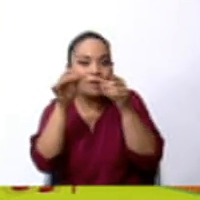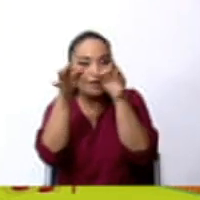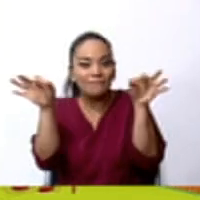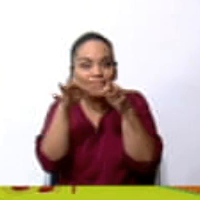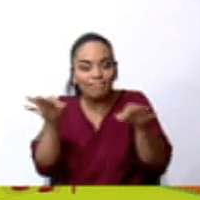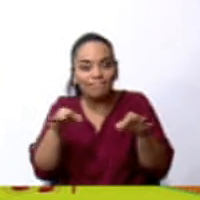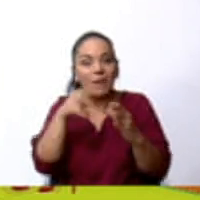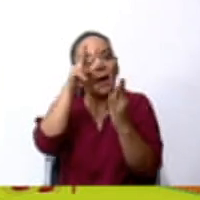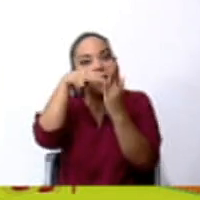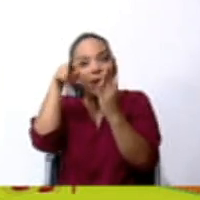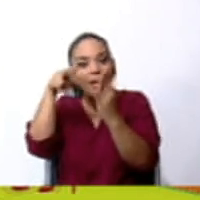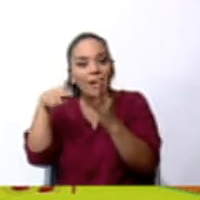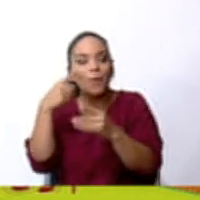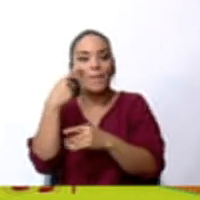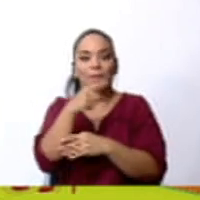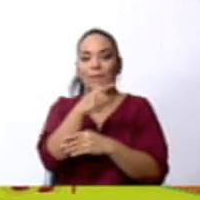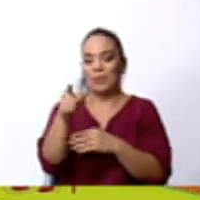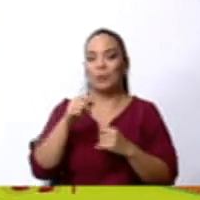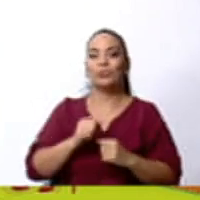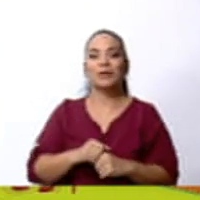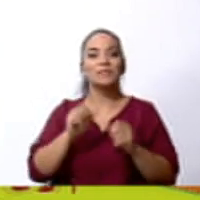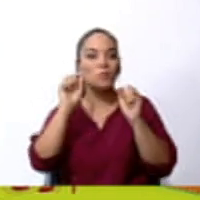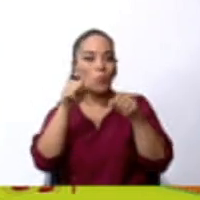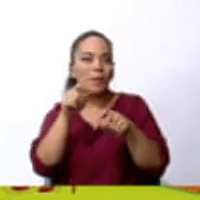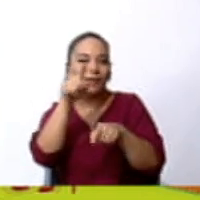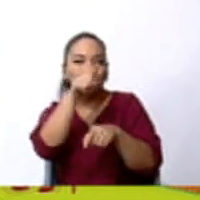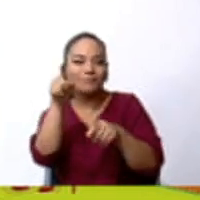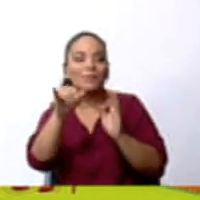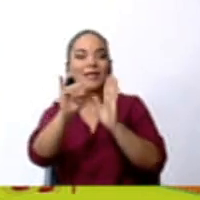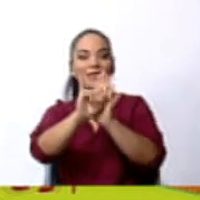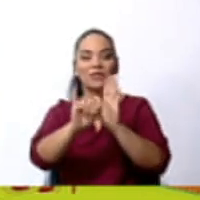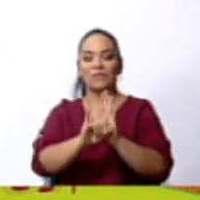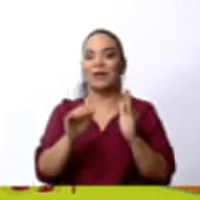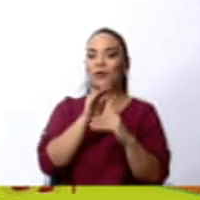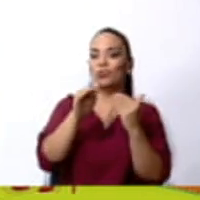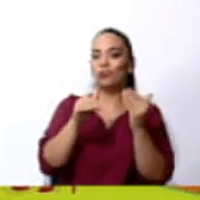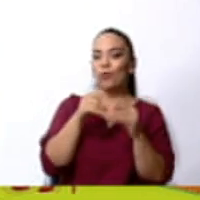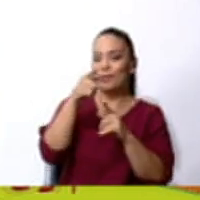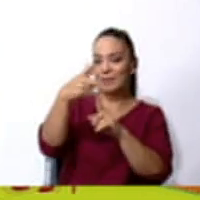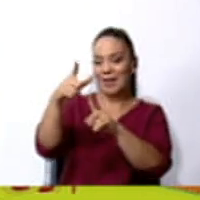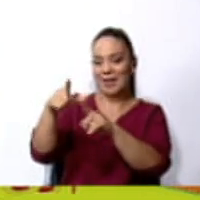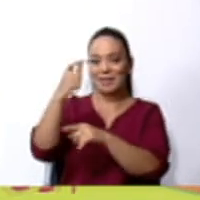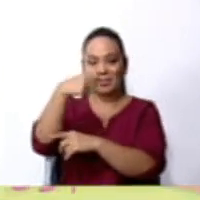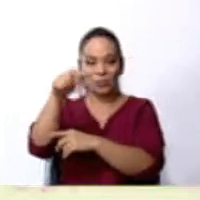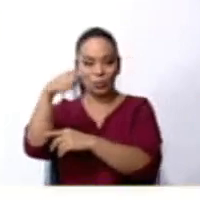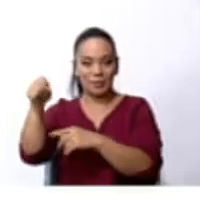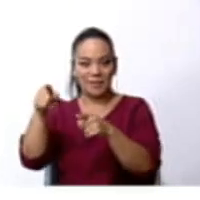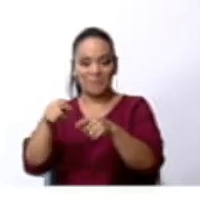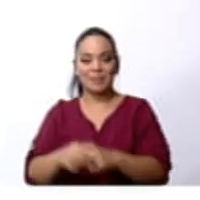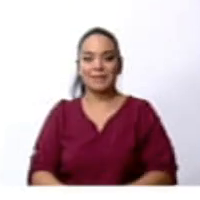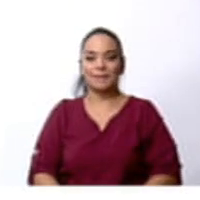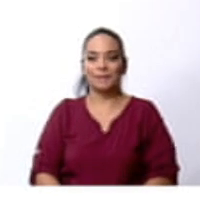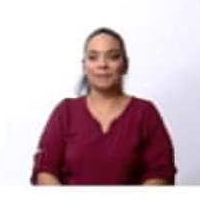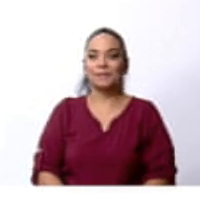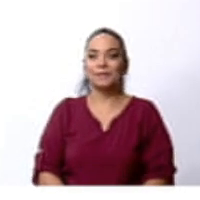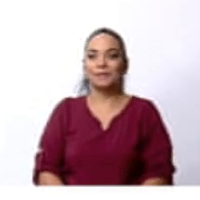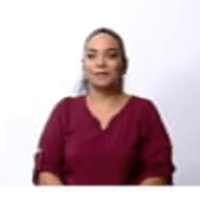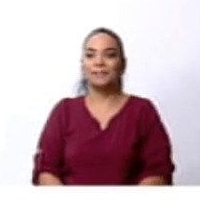a leerla para que ustedes puedan identificar todos esos disfraces en letra cursiva.